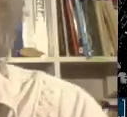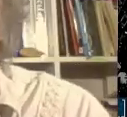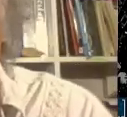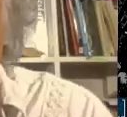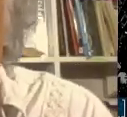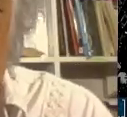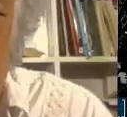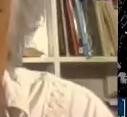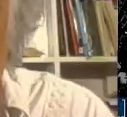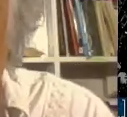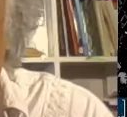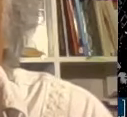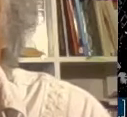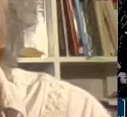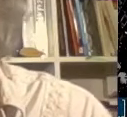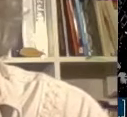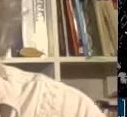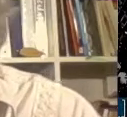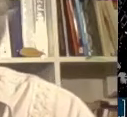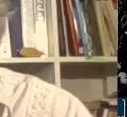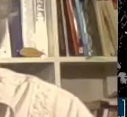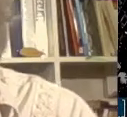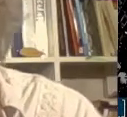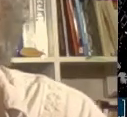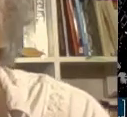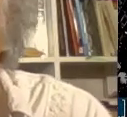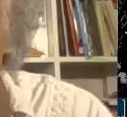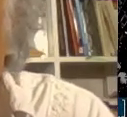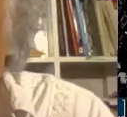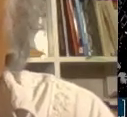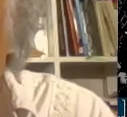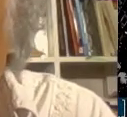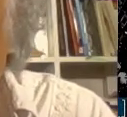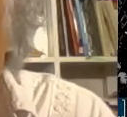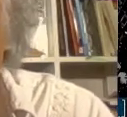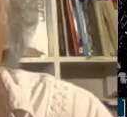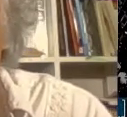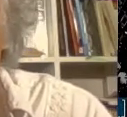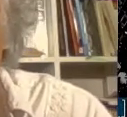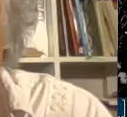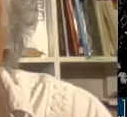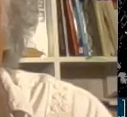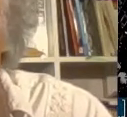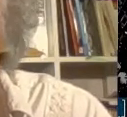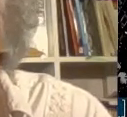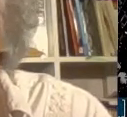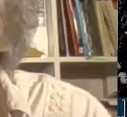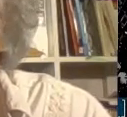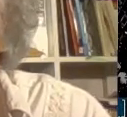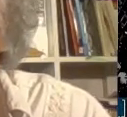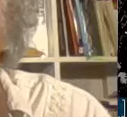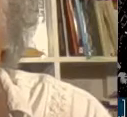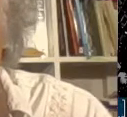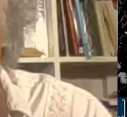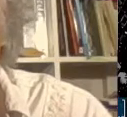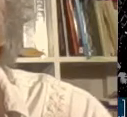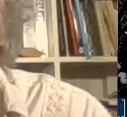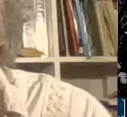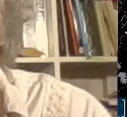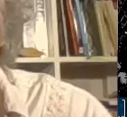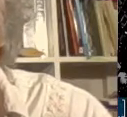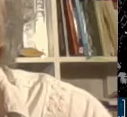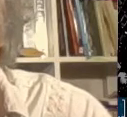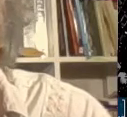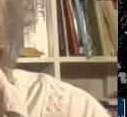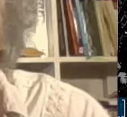destaque. Por ejemplo, cómo anda esto acá en Estados Unidos. Hoy hemos rehecho 2 veces el banner donde